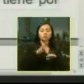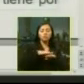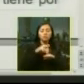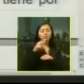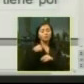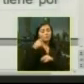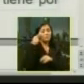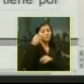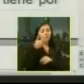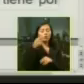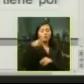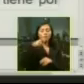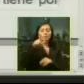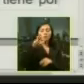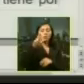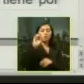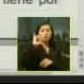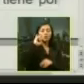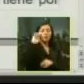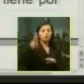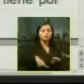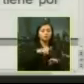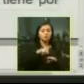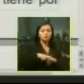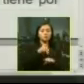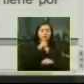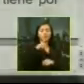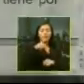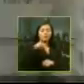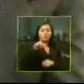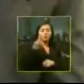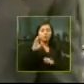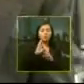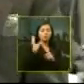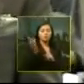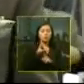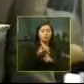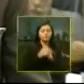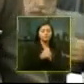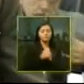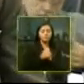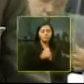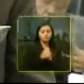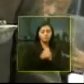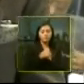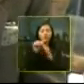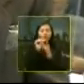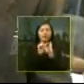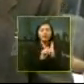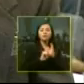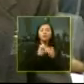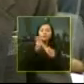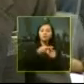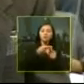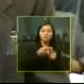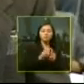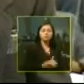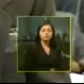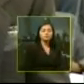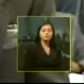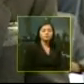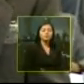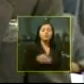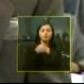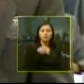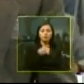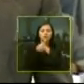ser plurinacional, sino un Estado ecuatoriano pluricultural. En el artículo segundo, yo me he